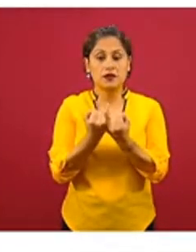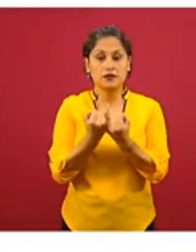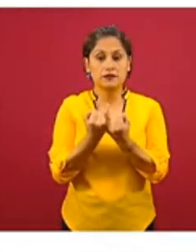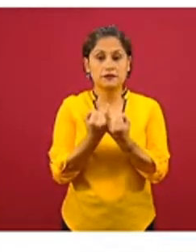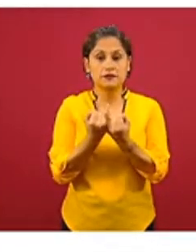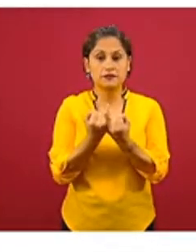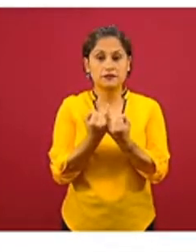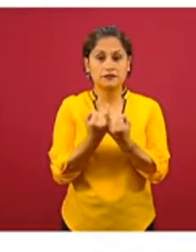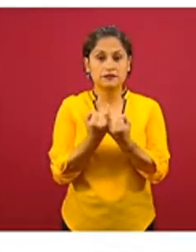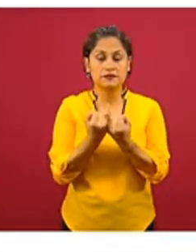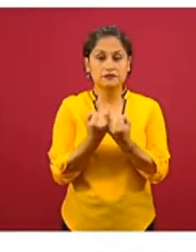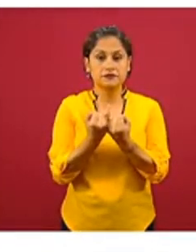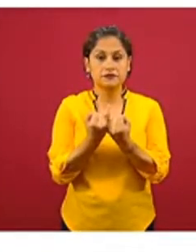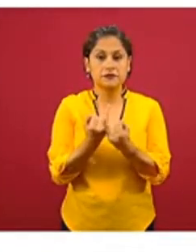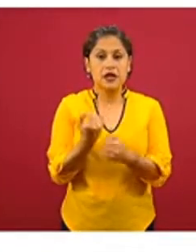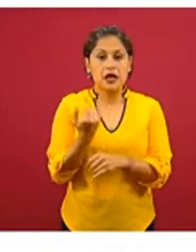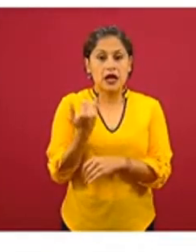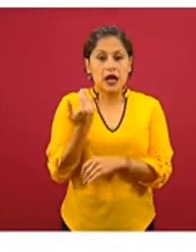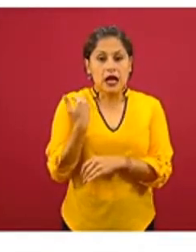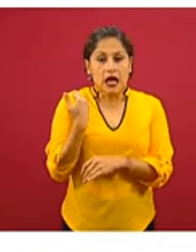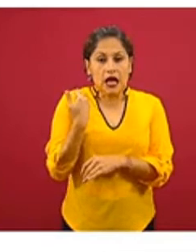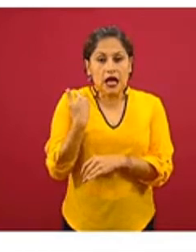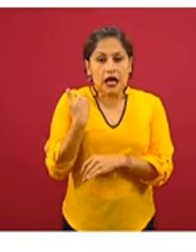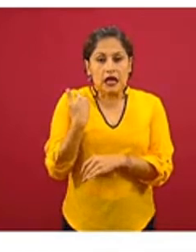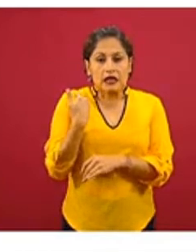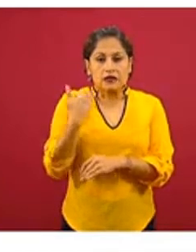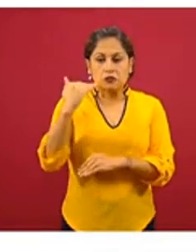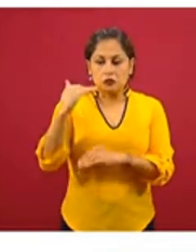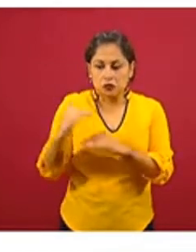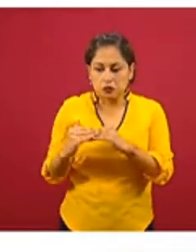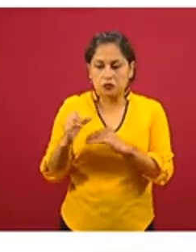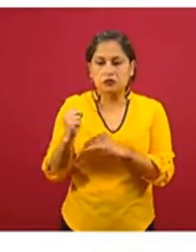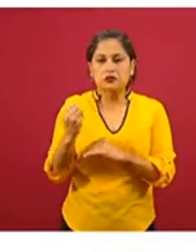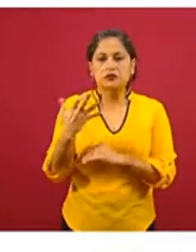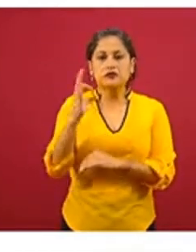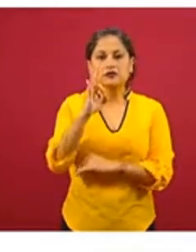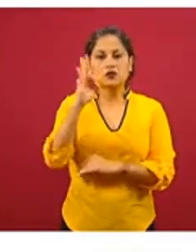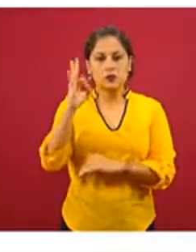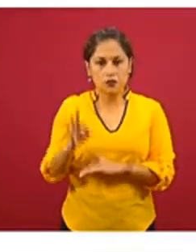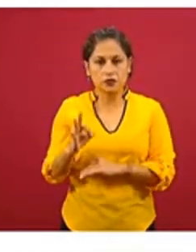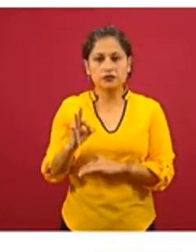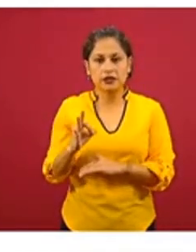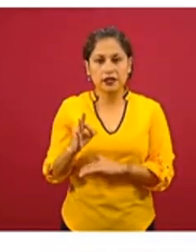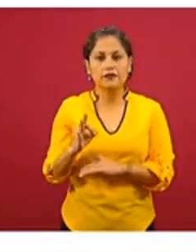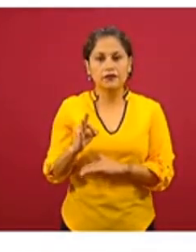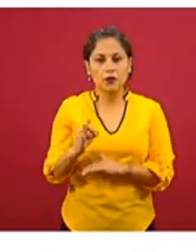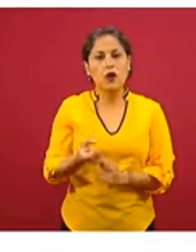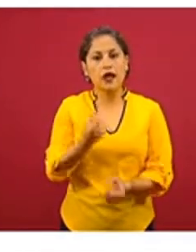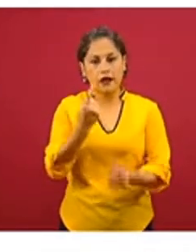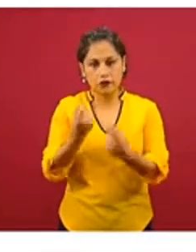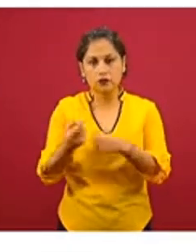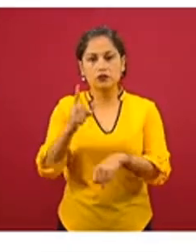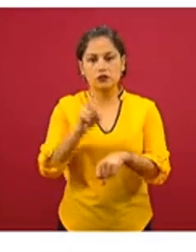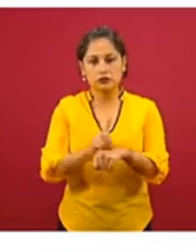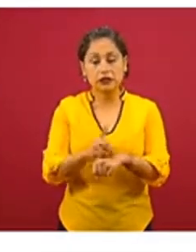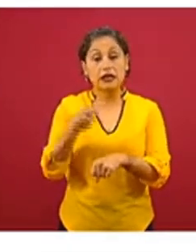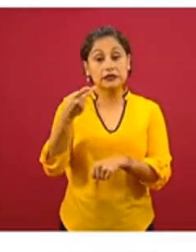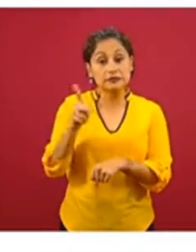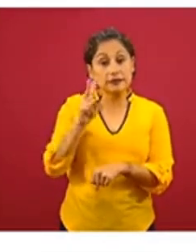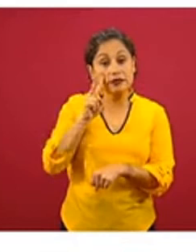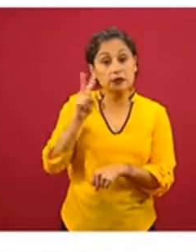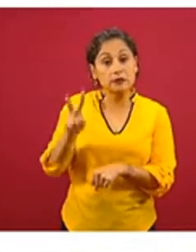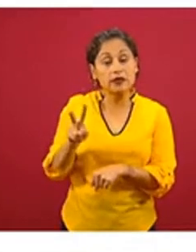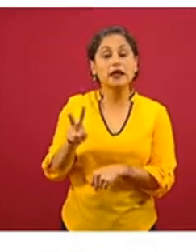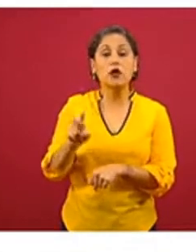par de ocasiones al 65% en algunos días, falta ahí un poquito también